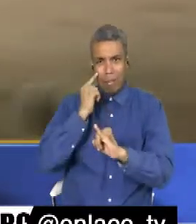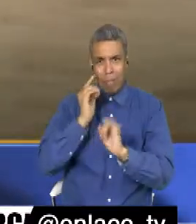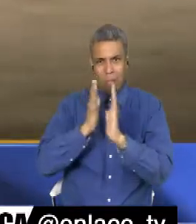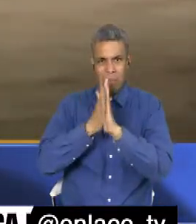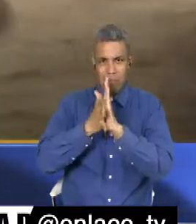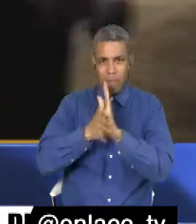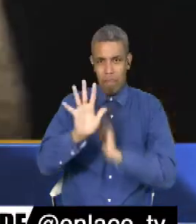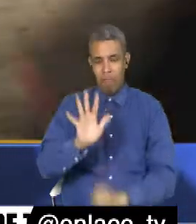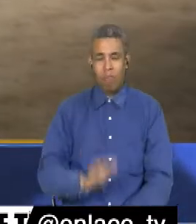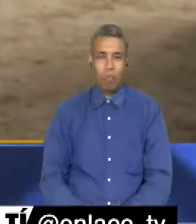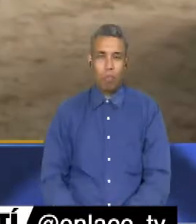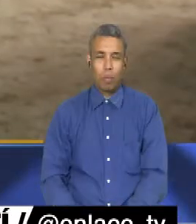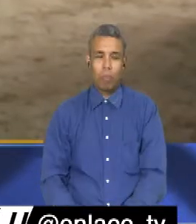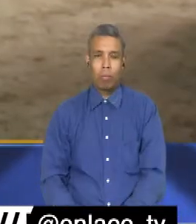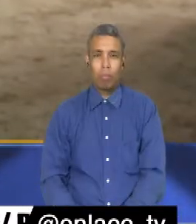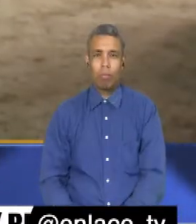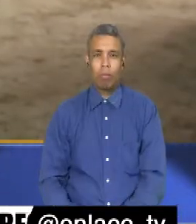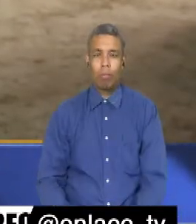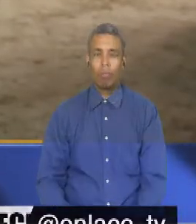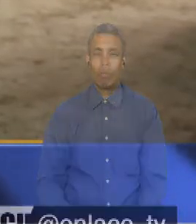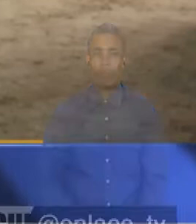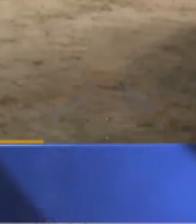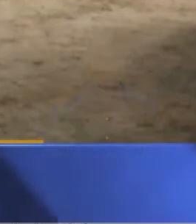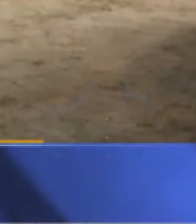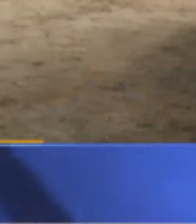Ya regresamos con más Enlace Noticias.